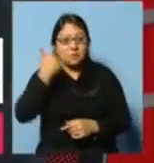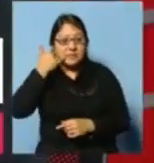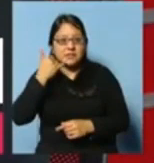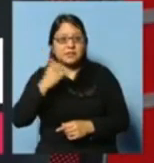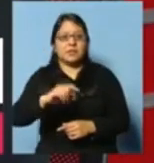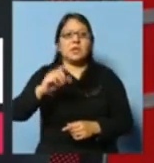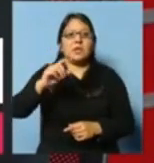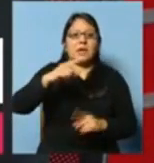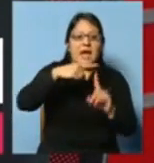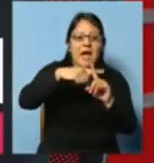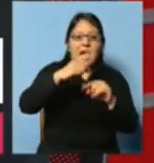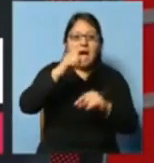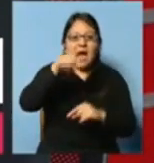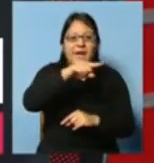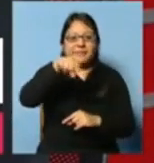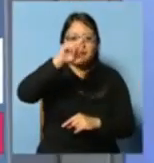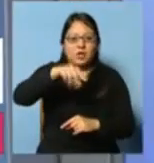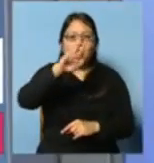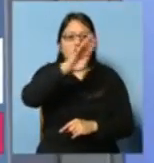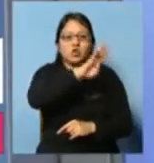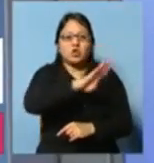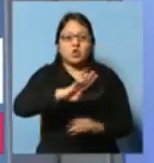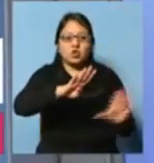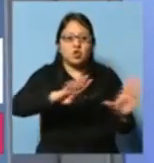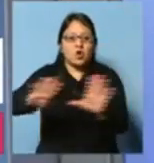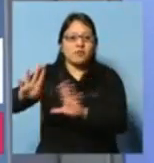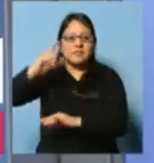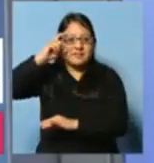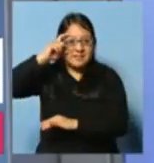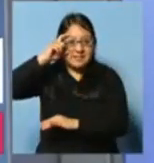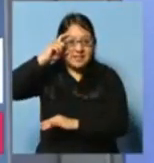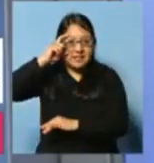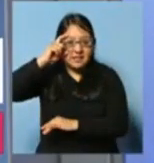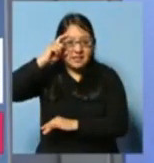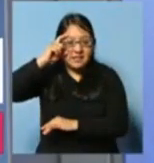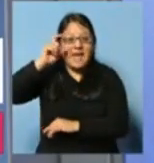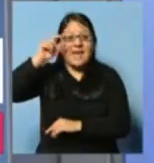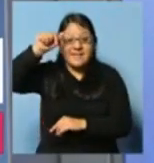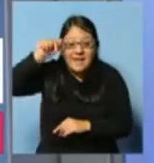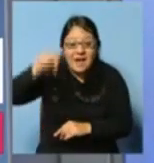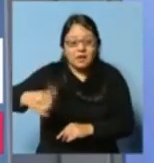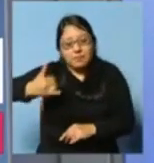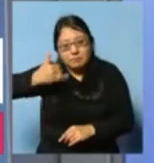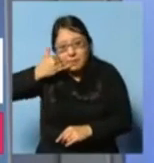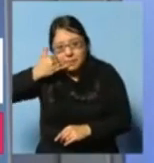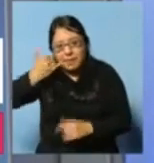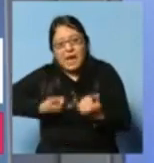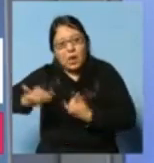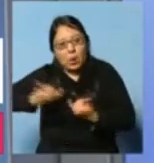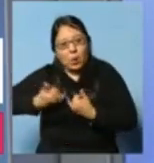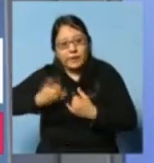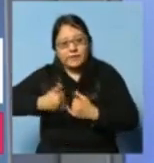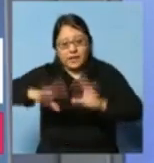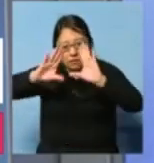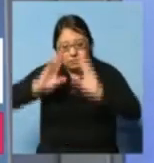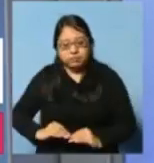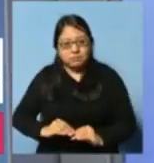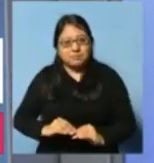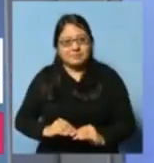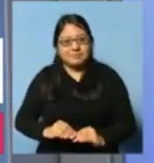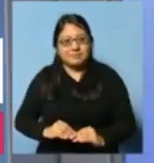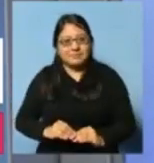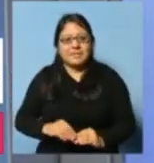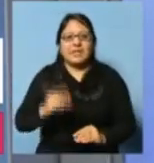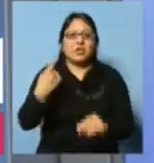asterisco 910 y eso inmediatamente nutre una base de datos de celulares clonados o robados que no